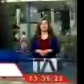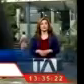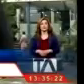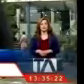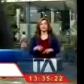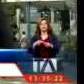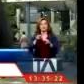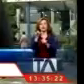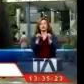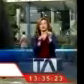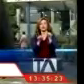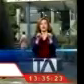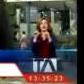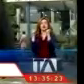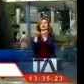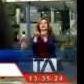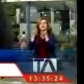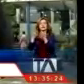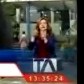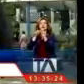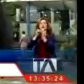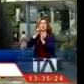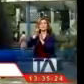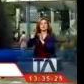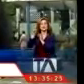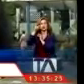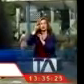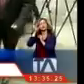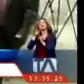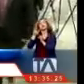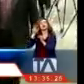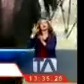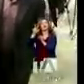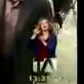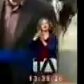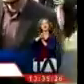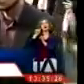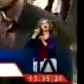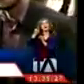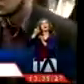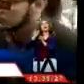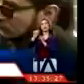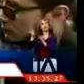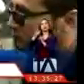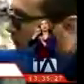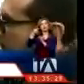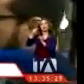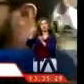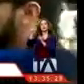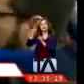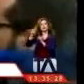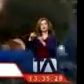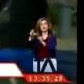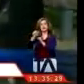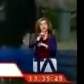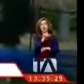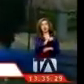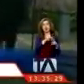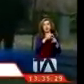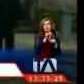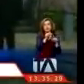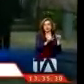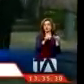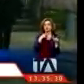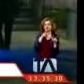El ex asesor de la asambleísta de Creo, Ana Galarza, presentó una denuncia ante la Fiscalía General en su contra por presunta concusión,